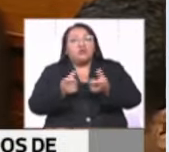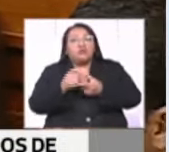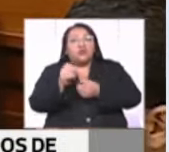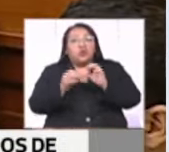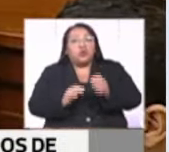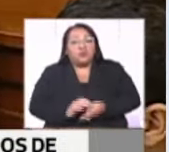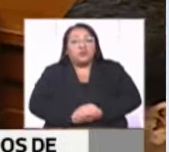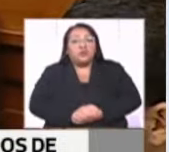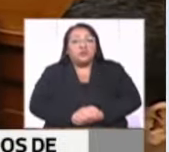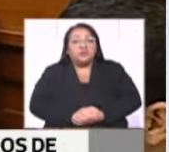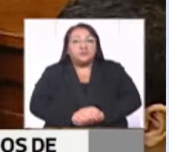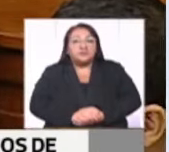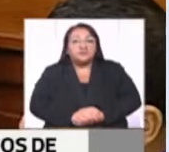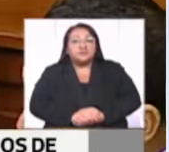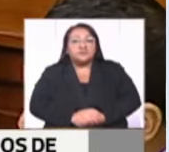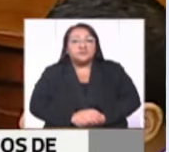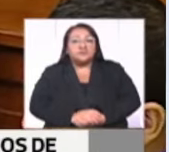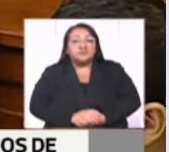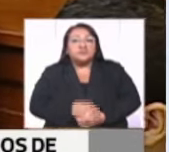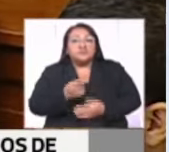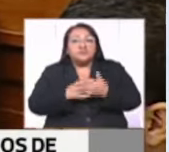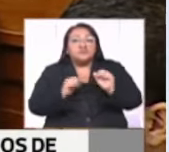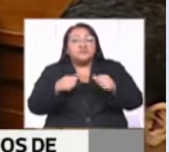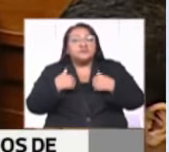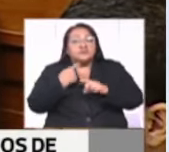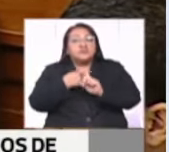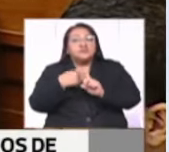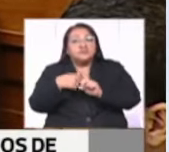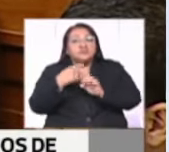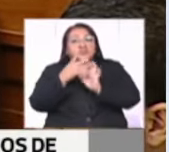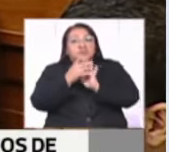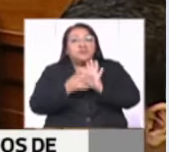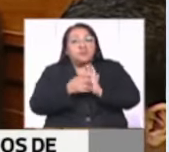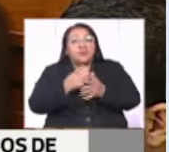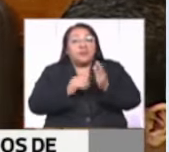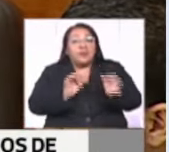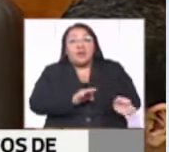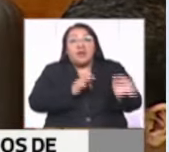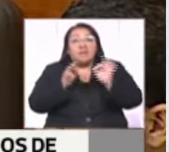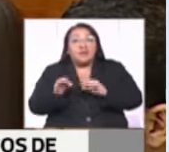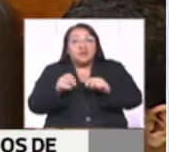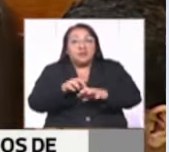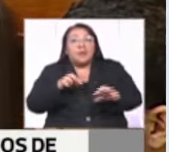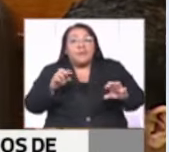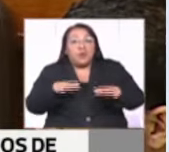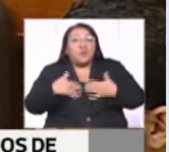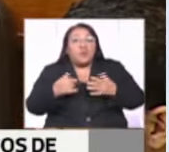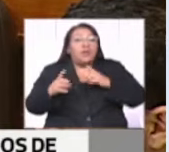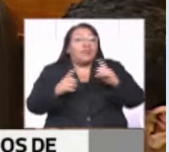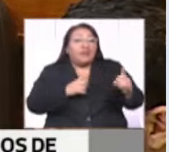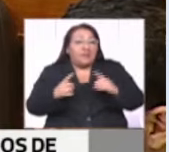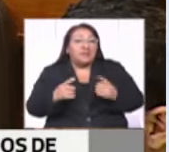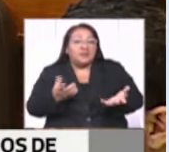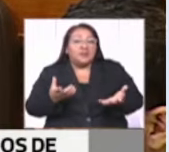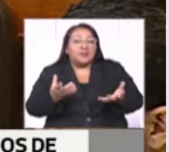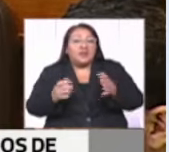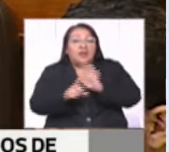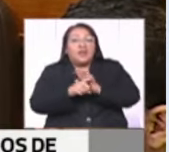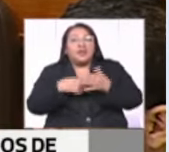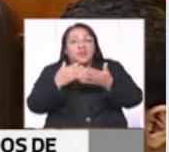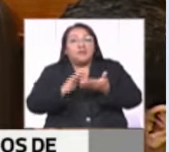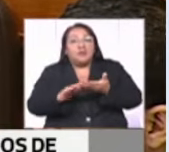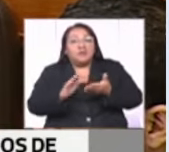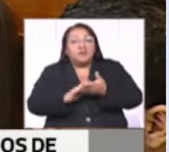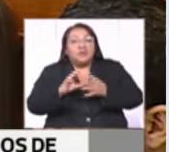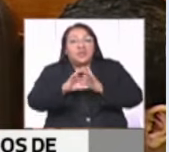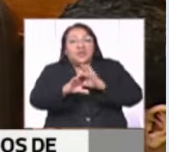Economía, que positivamente dictaminó para que pase a este pleno y se pueda debatir la ley que autoriza el